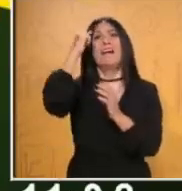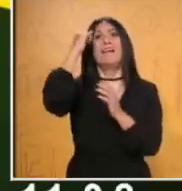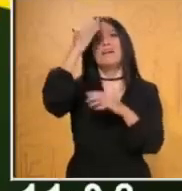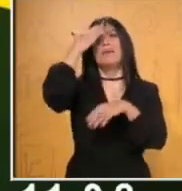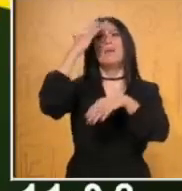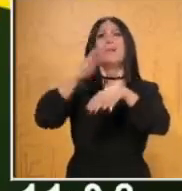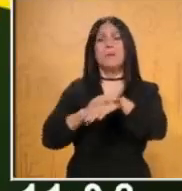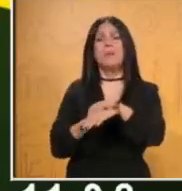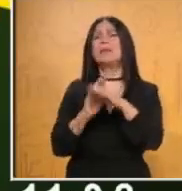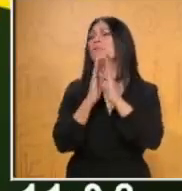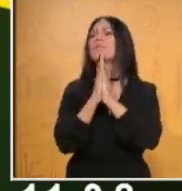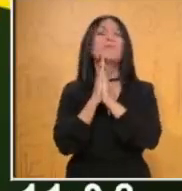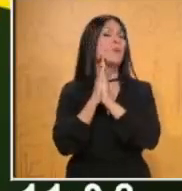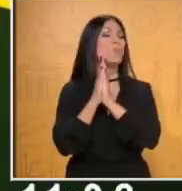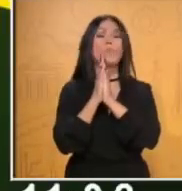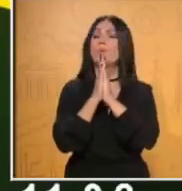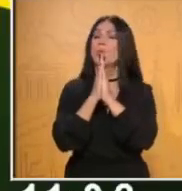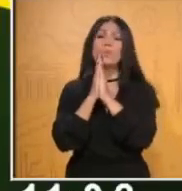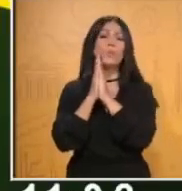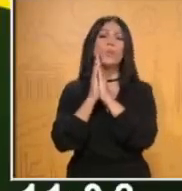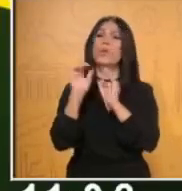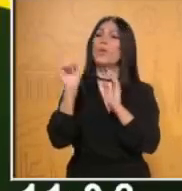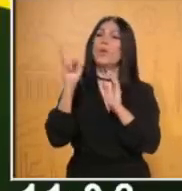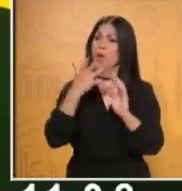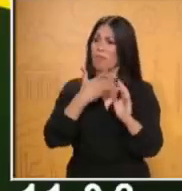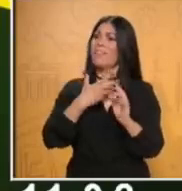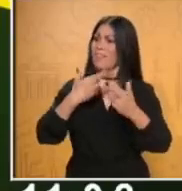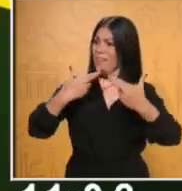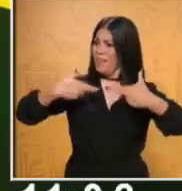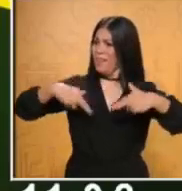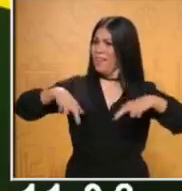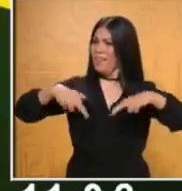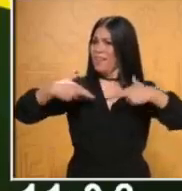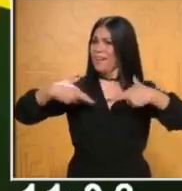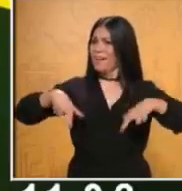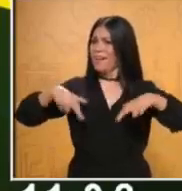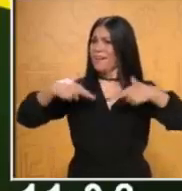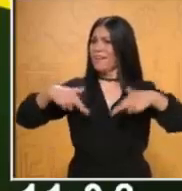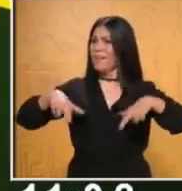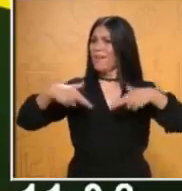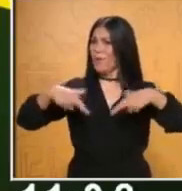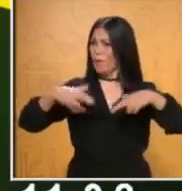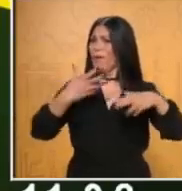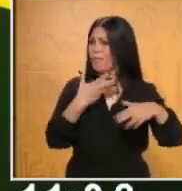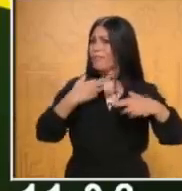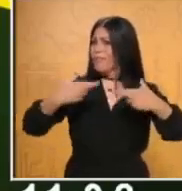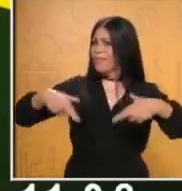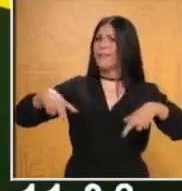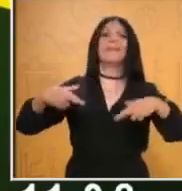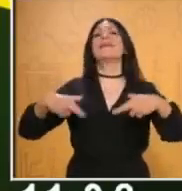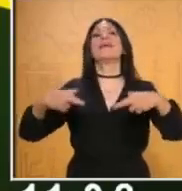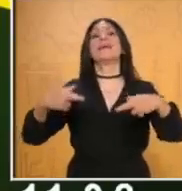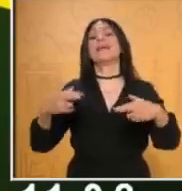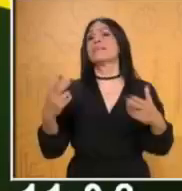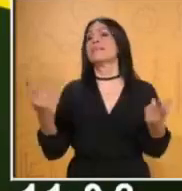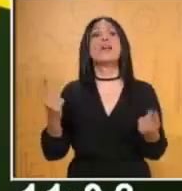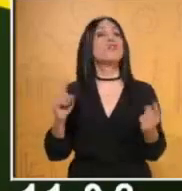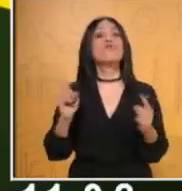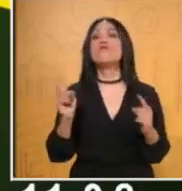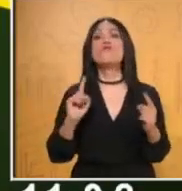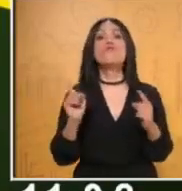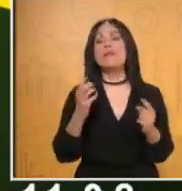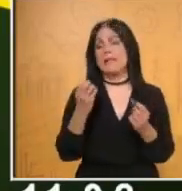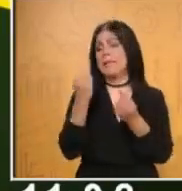daré todo lo que quieras. ¿Cómo puedes comparar el valor de una vida con algo material? Quiero a tu